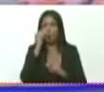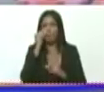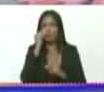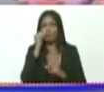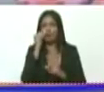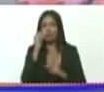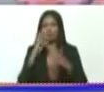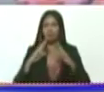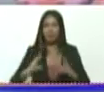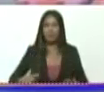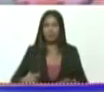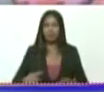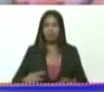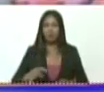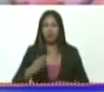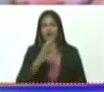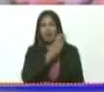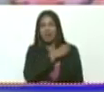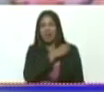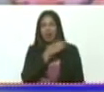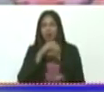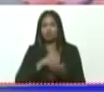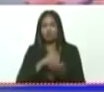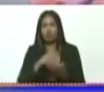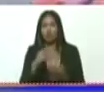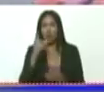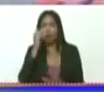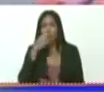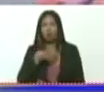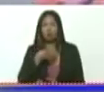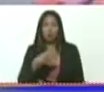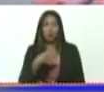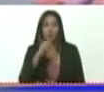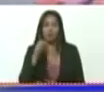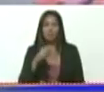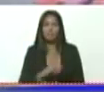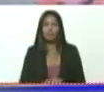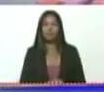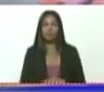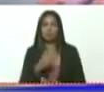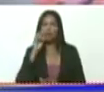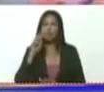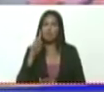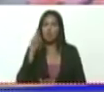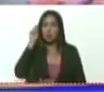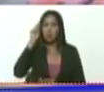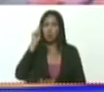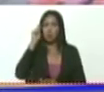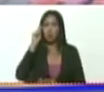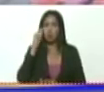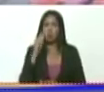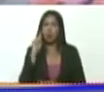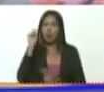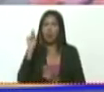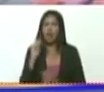retirado que le embromó la vida a su sobrino. Un teniente, ustedes vieron las tareas que le daba al